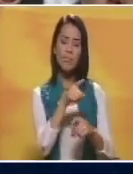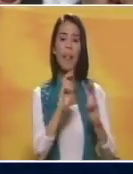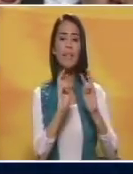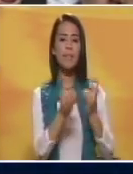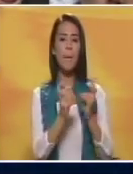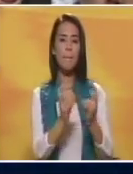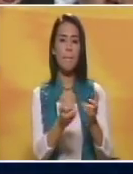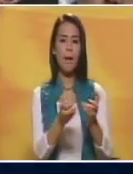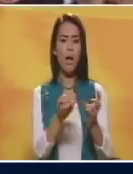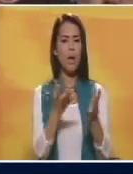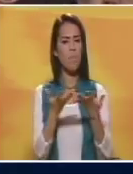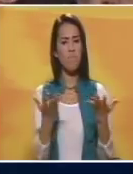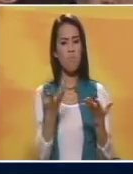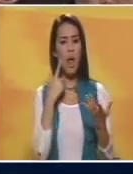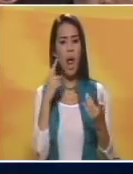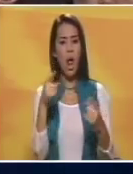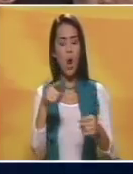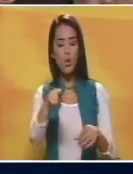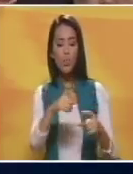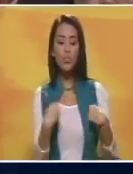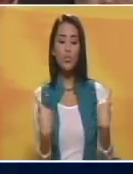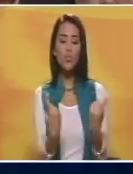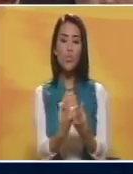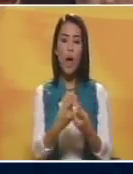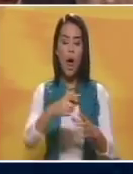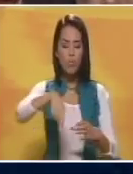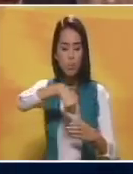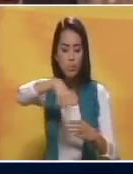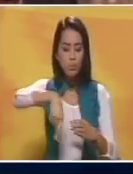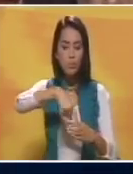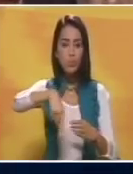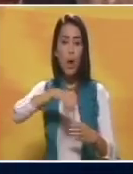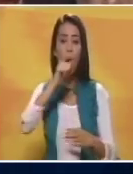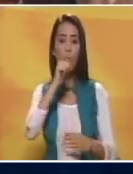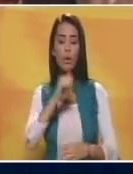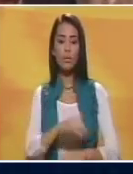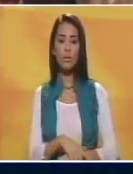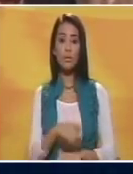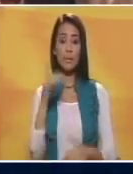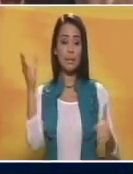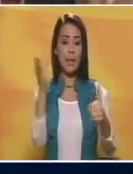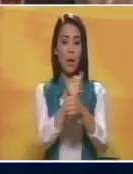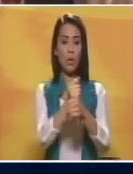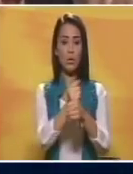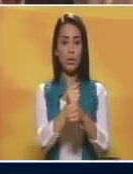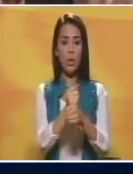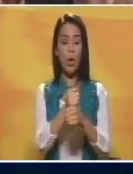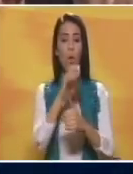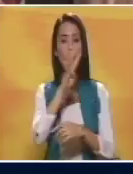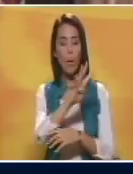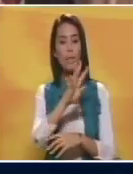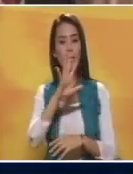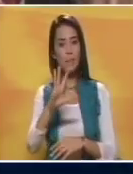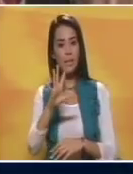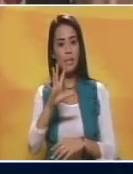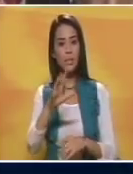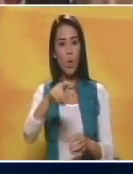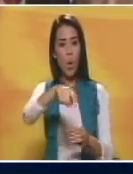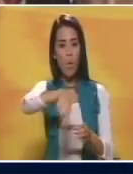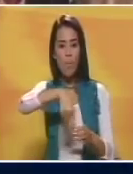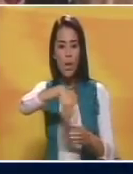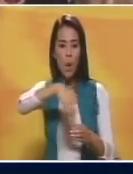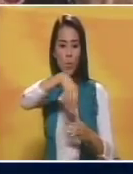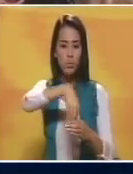buscando posibles pozos de agua. Ya se han identificado al momento 45 pozos de